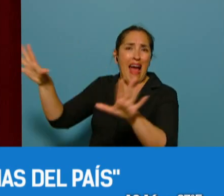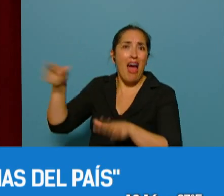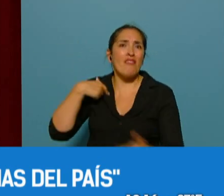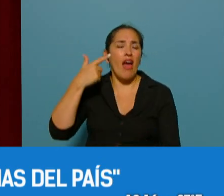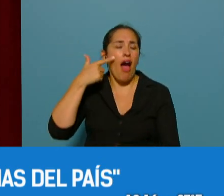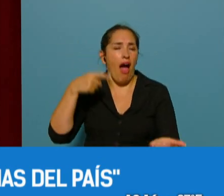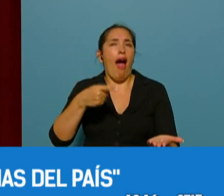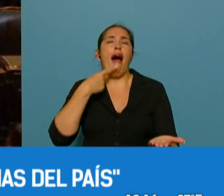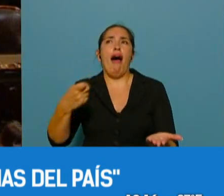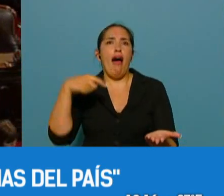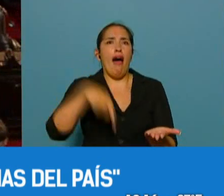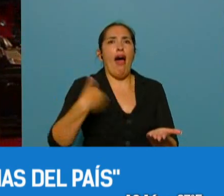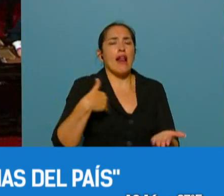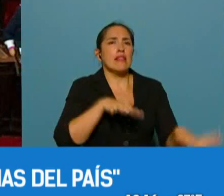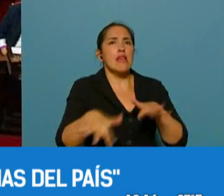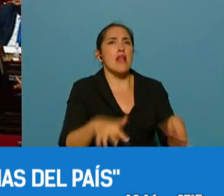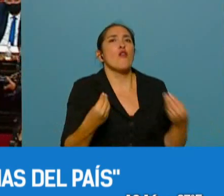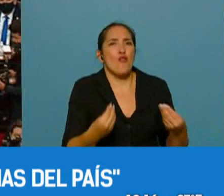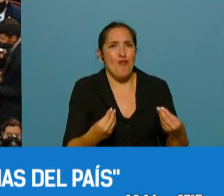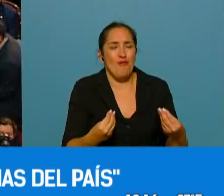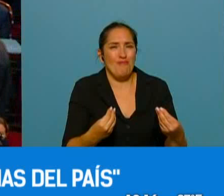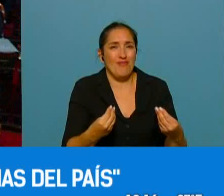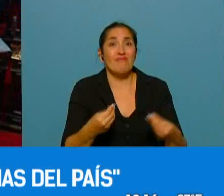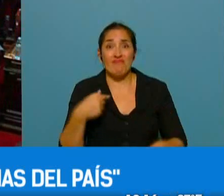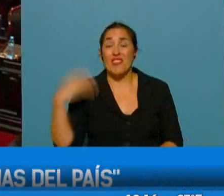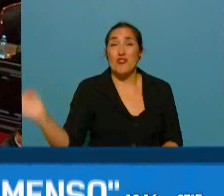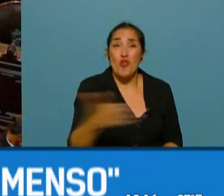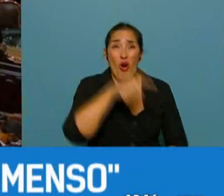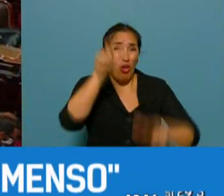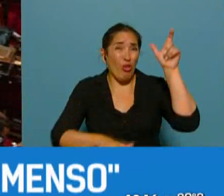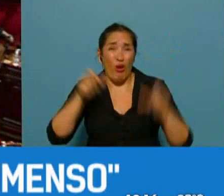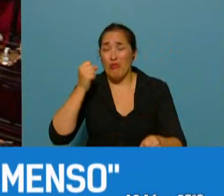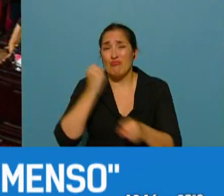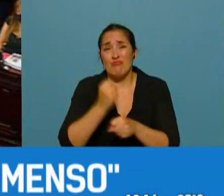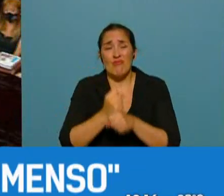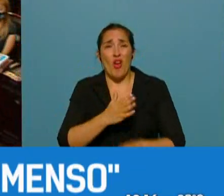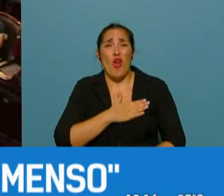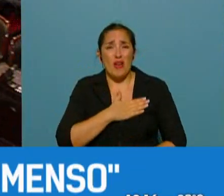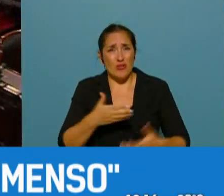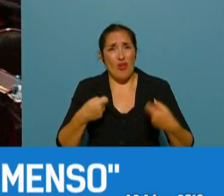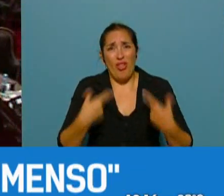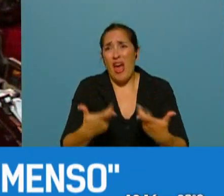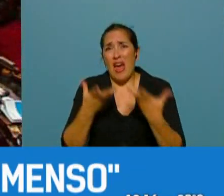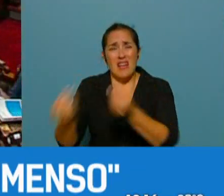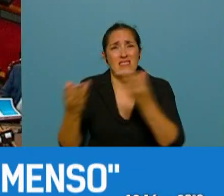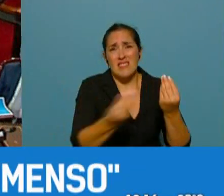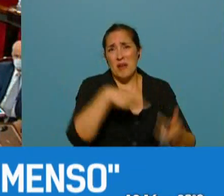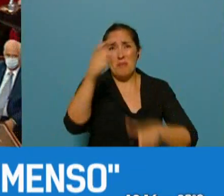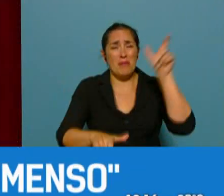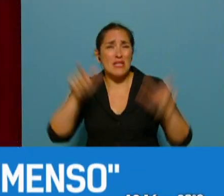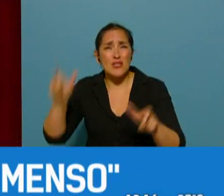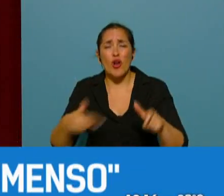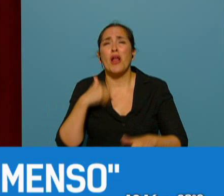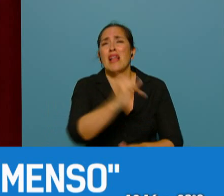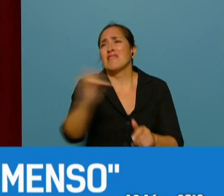estas argentinas, para todos estos argentinos que han desplegado su corazón al servicio de los demás, les